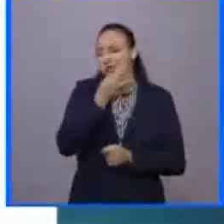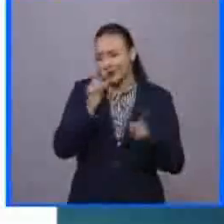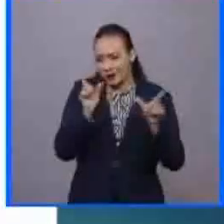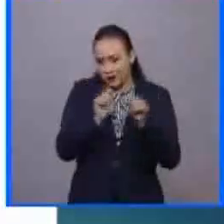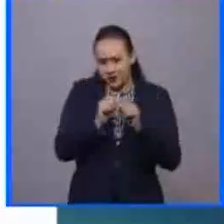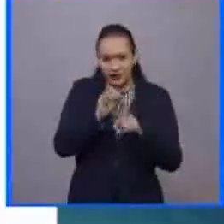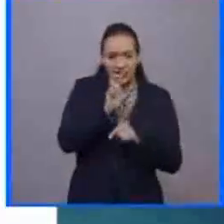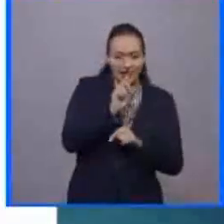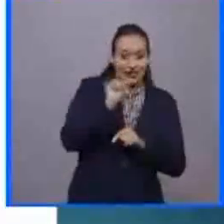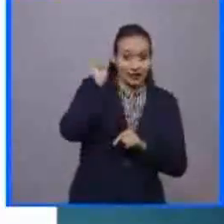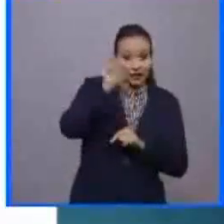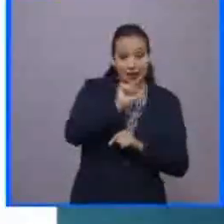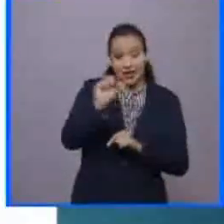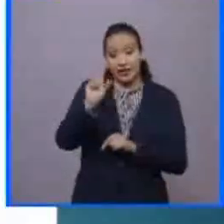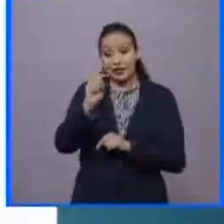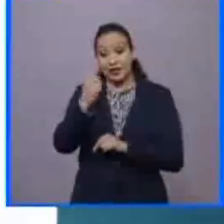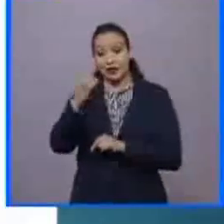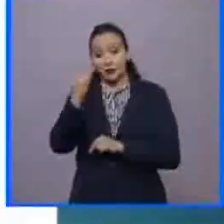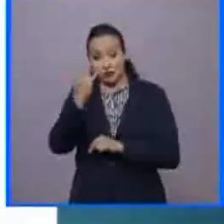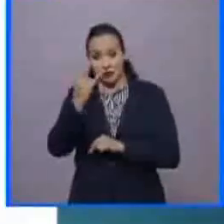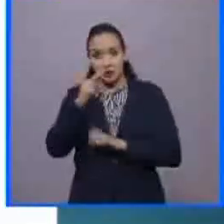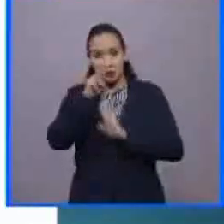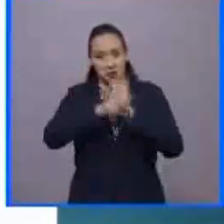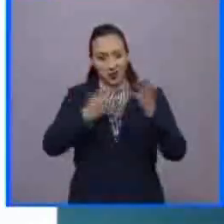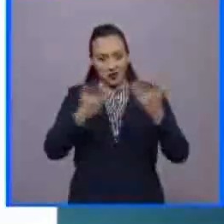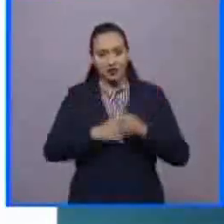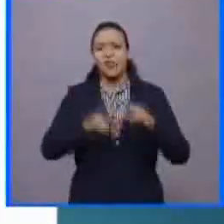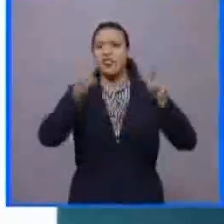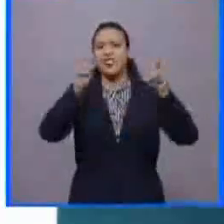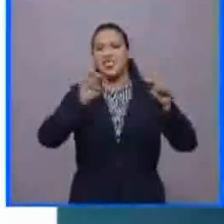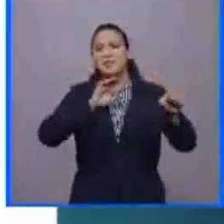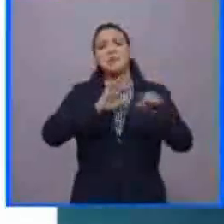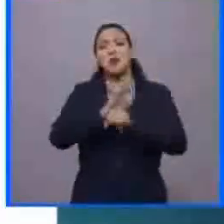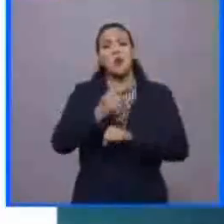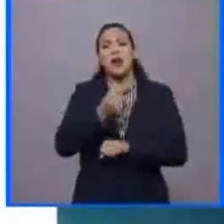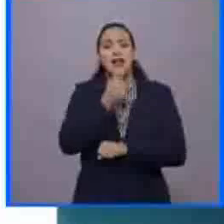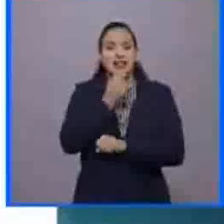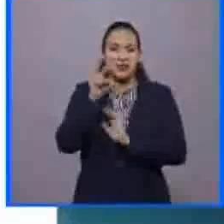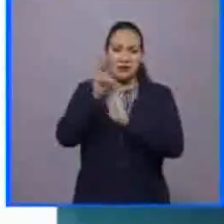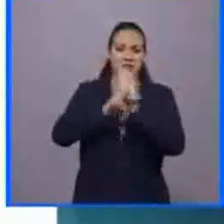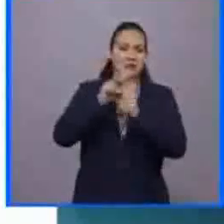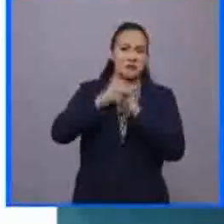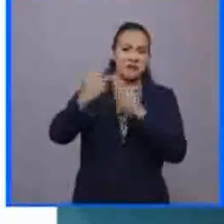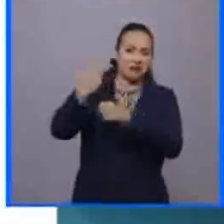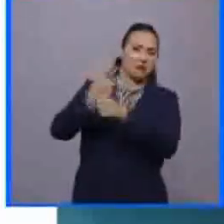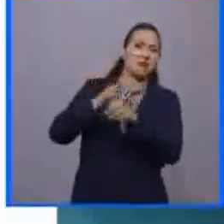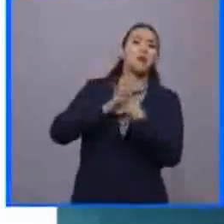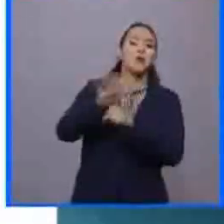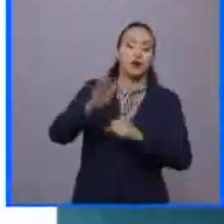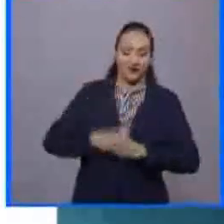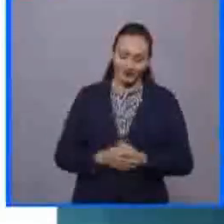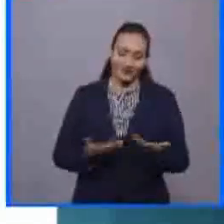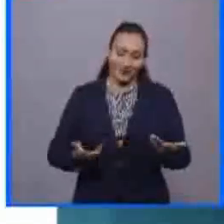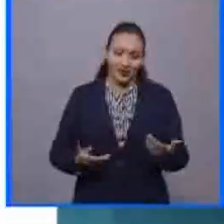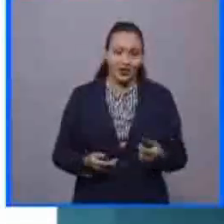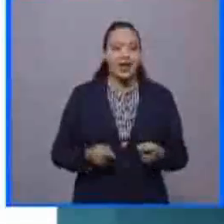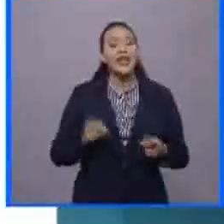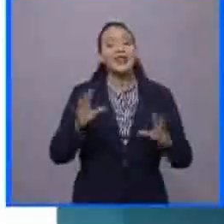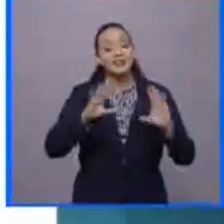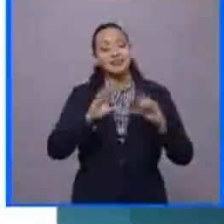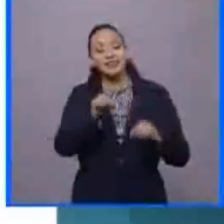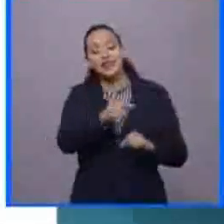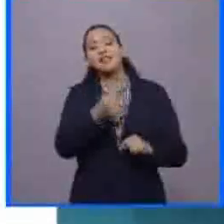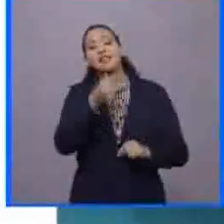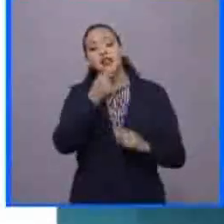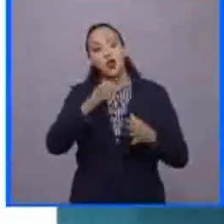del 30 de abril al 31 de julio. La temática que podrán abordar se relaciona con lo que entienden por